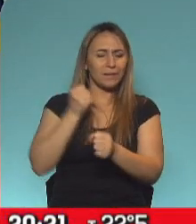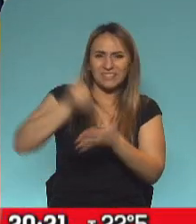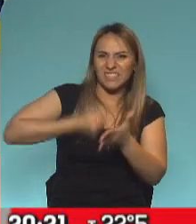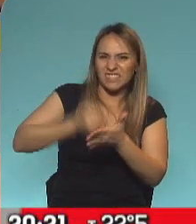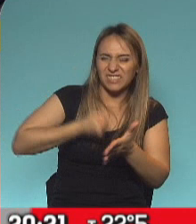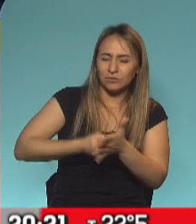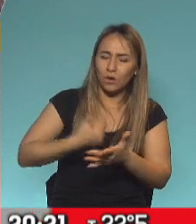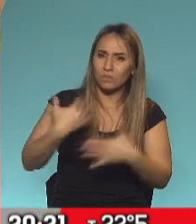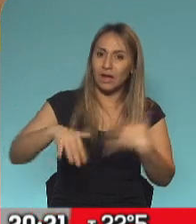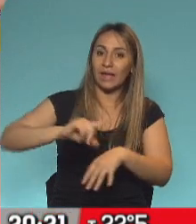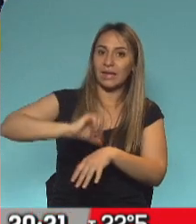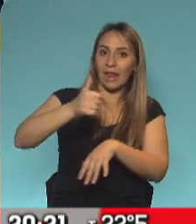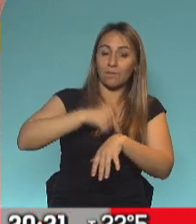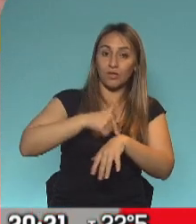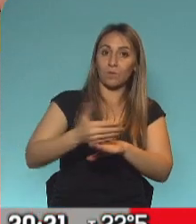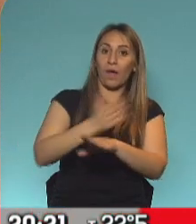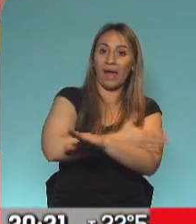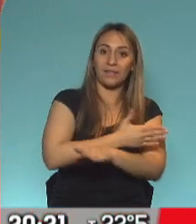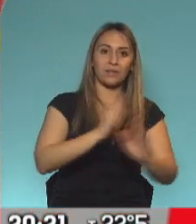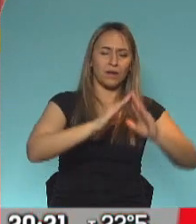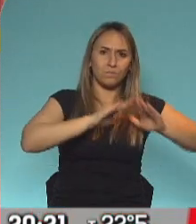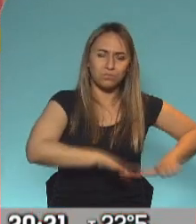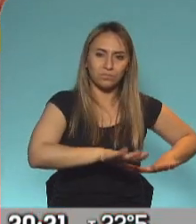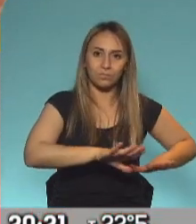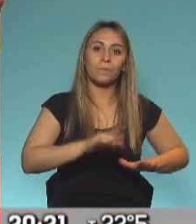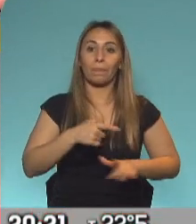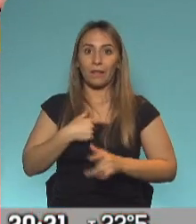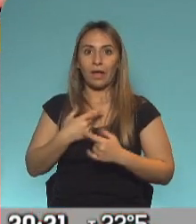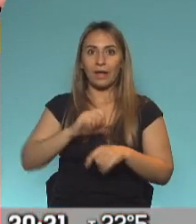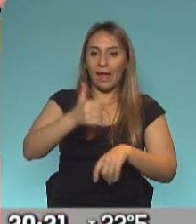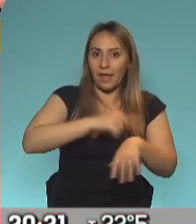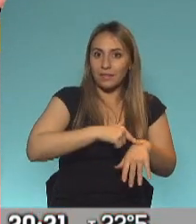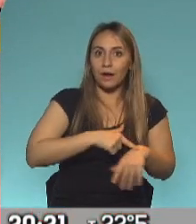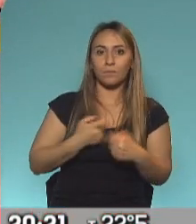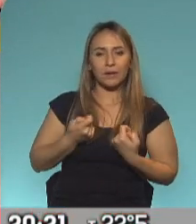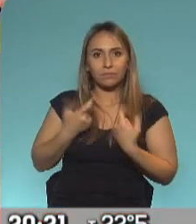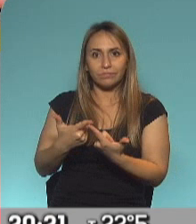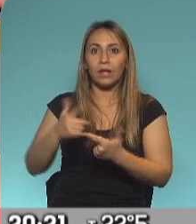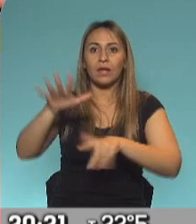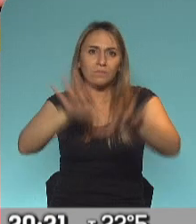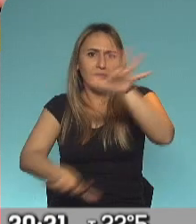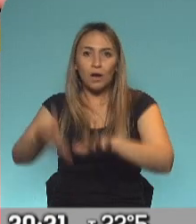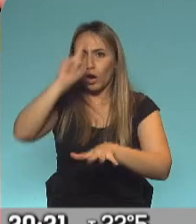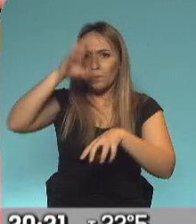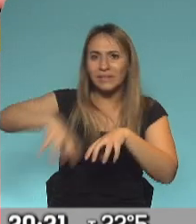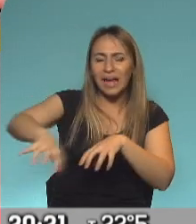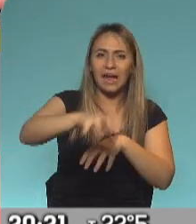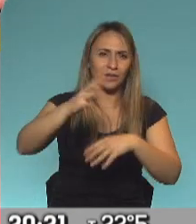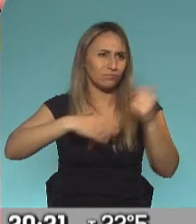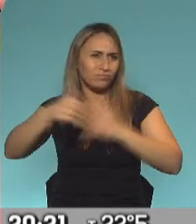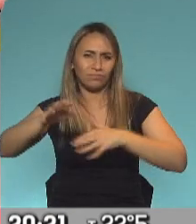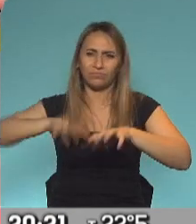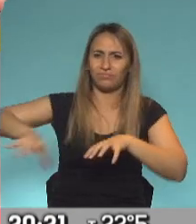fuimos ganando tiempo al principio para ir robusteciendo ese sistema de salud que estaba muy, no solo desfinanciado, sino